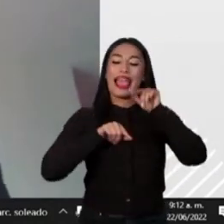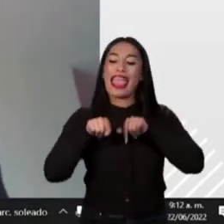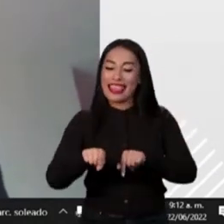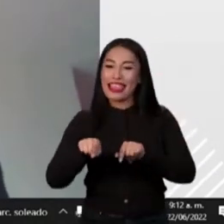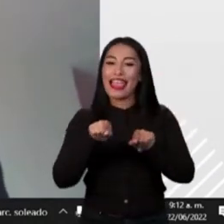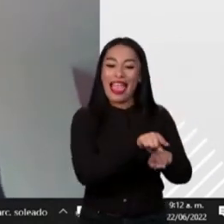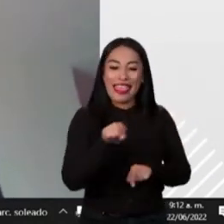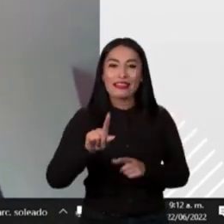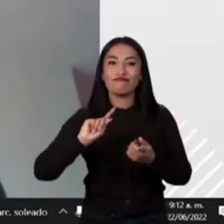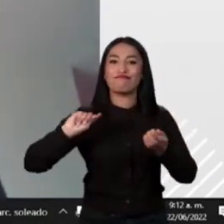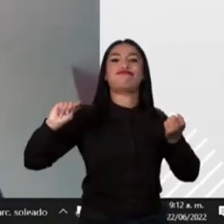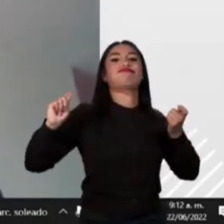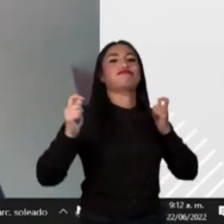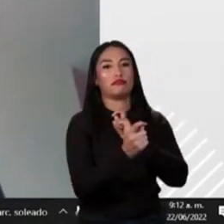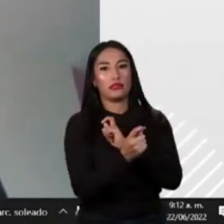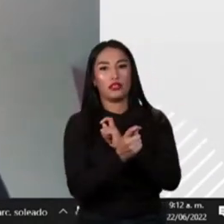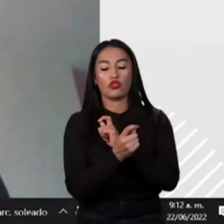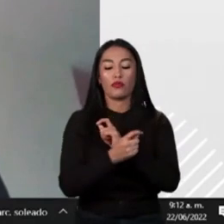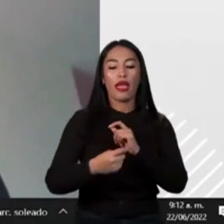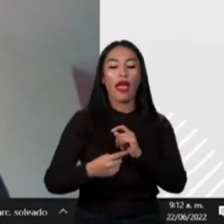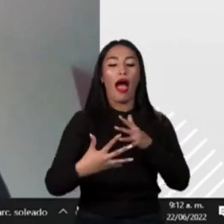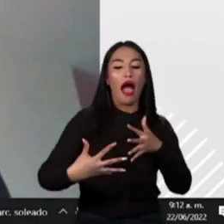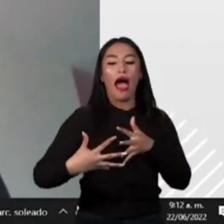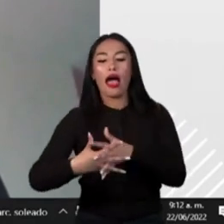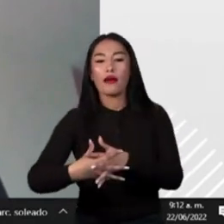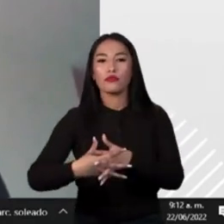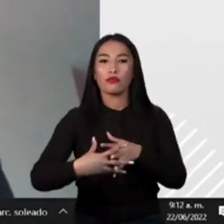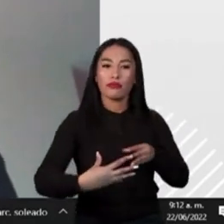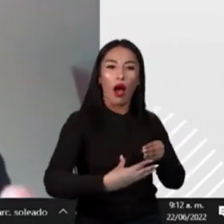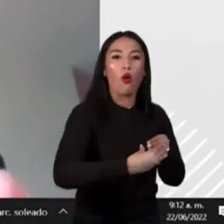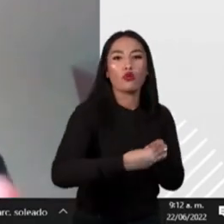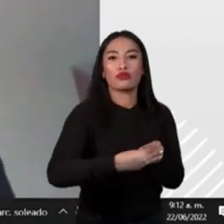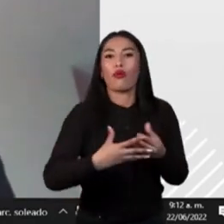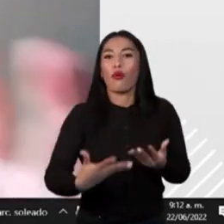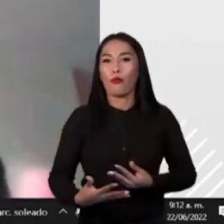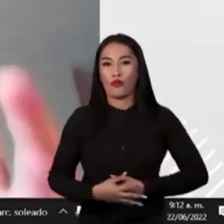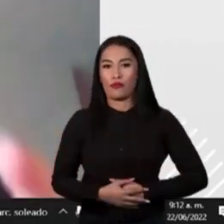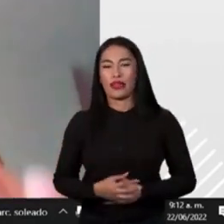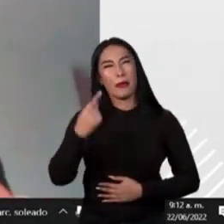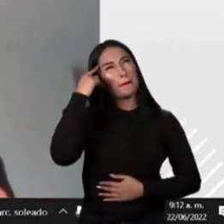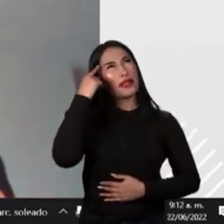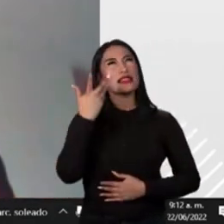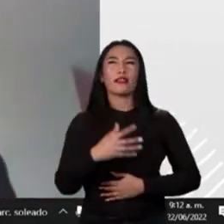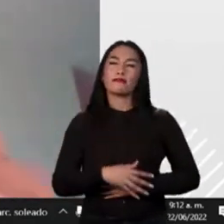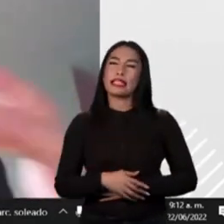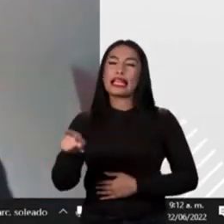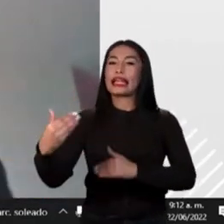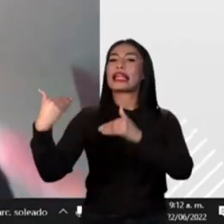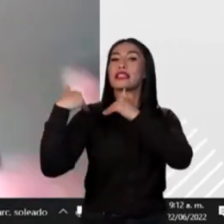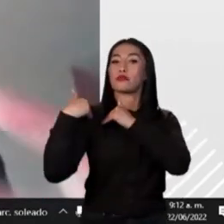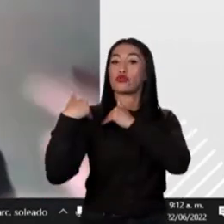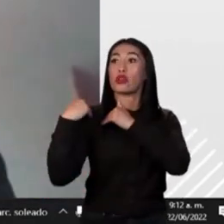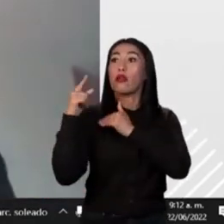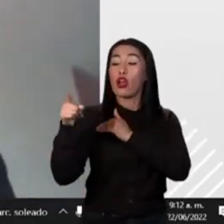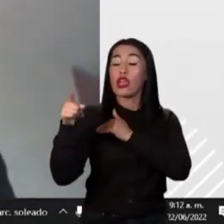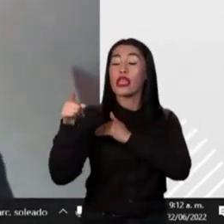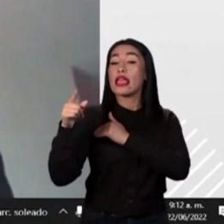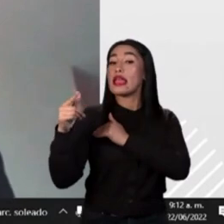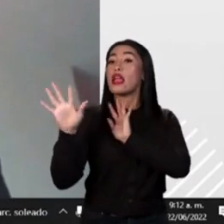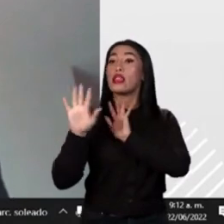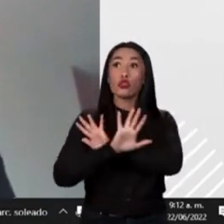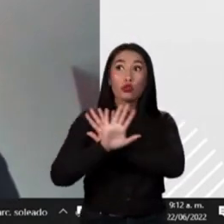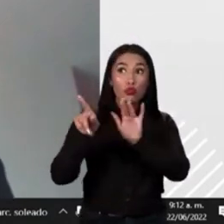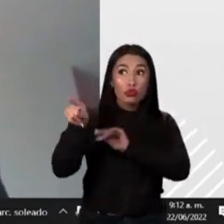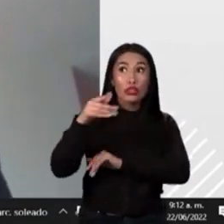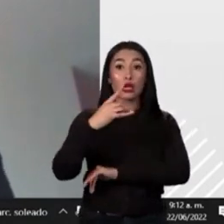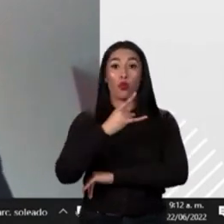esa posibilidad de hablar distintos lenguajes, yo creo que tenemos que pensar si todo tiene que caer en una universidad o en distintas instituciones que